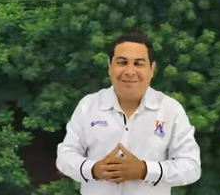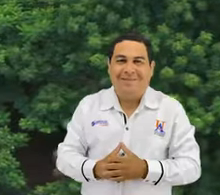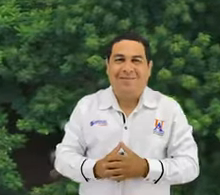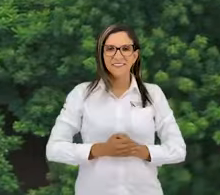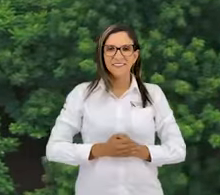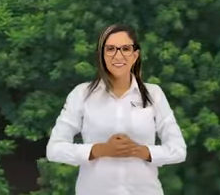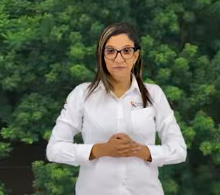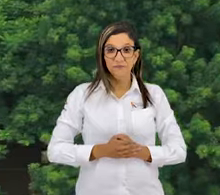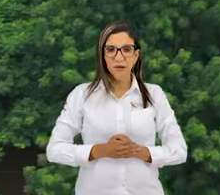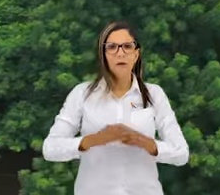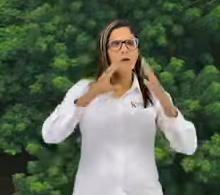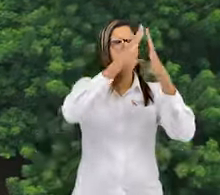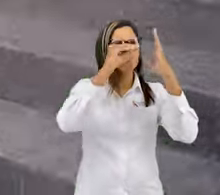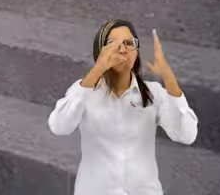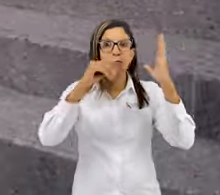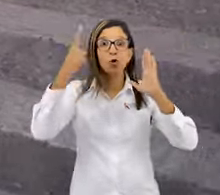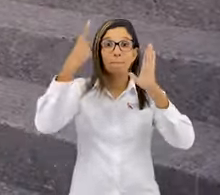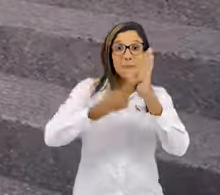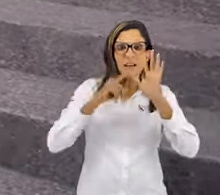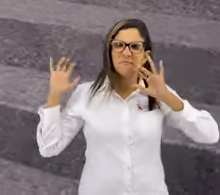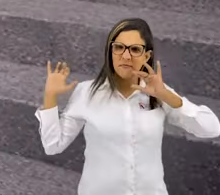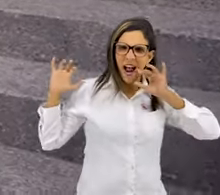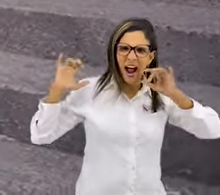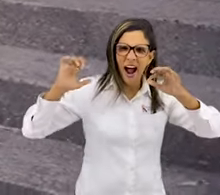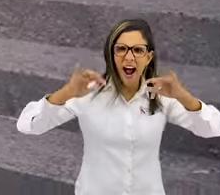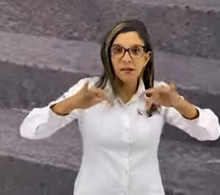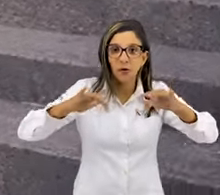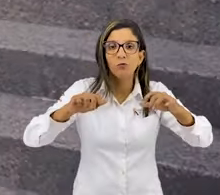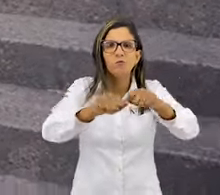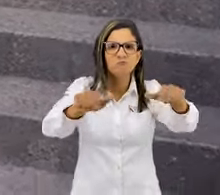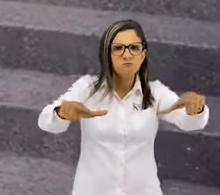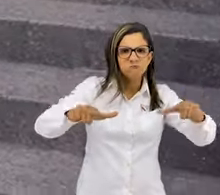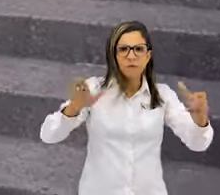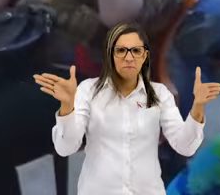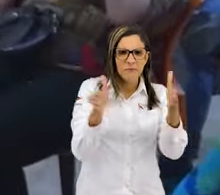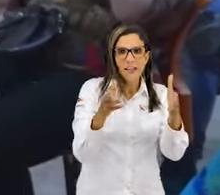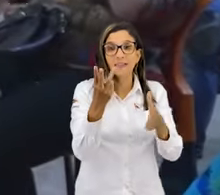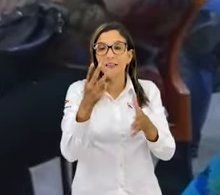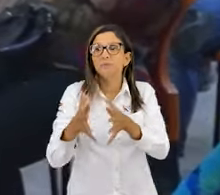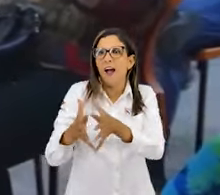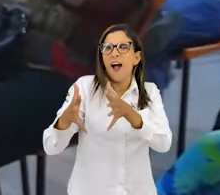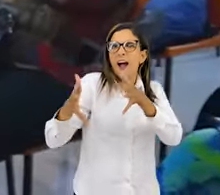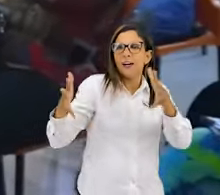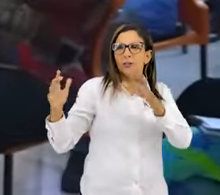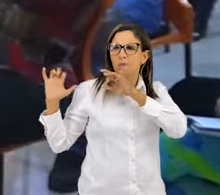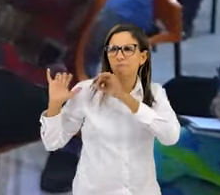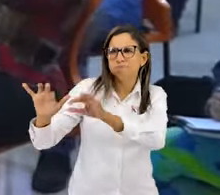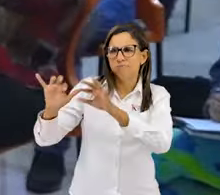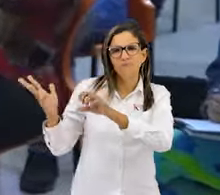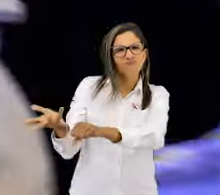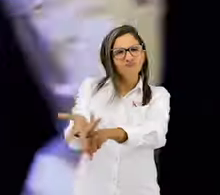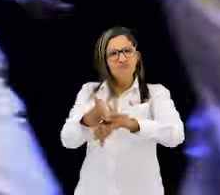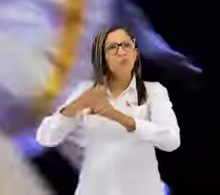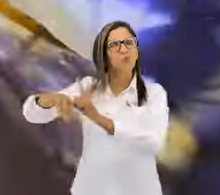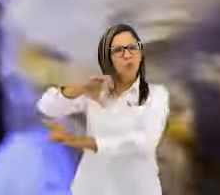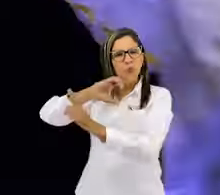virtual. Nuestro centro cultural cuenta con un teatro para más de 1.000 espectadores, 2 teatrinos, 4 salones múltiples,